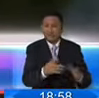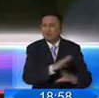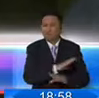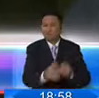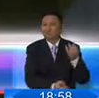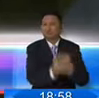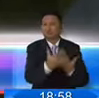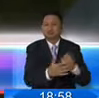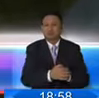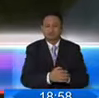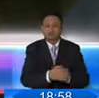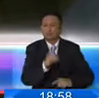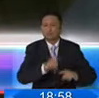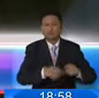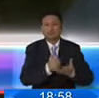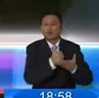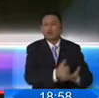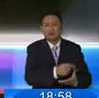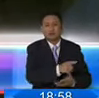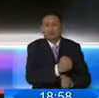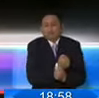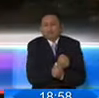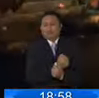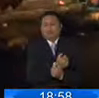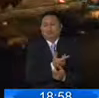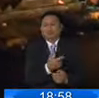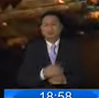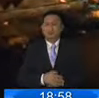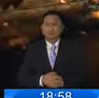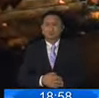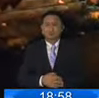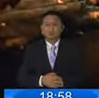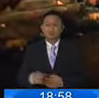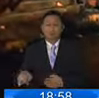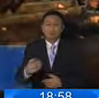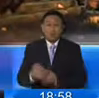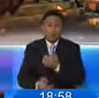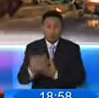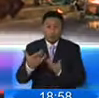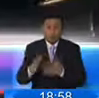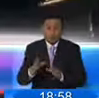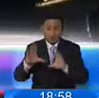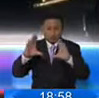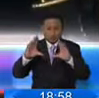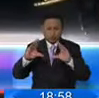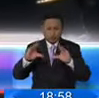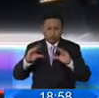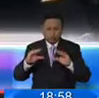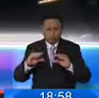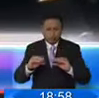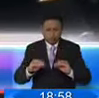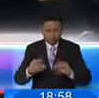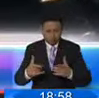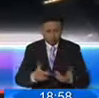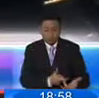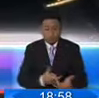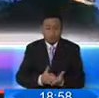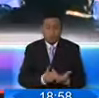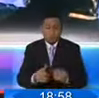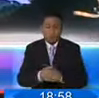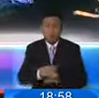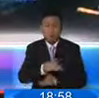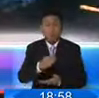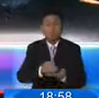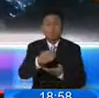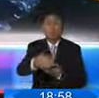Ya no pude ayudarle porque estaba preso todo. Una vez que el fuego logró ser controlado por el cuerpo de bomberos del Cantón Mejía,